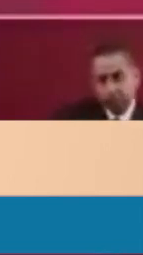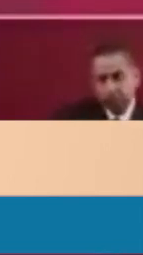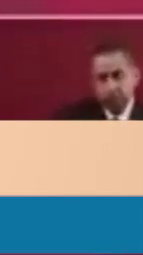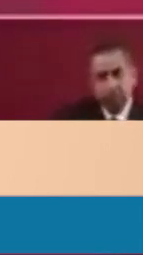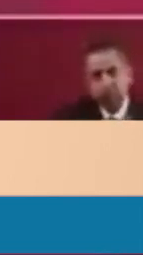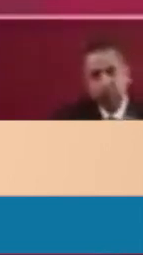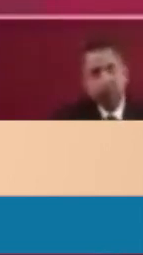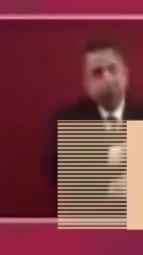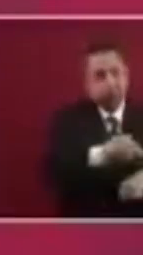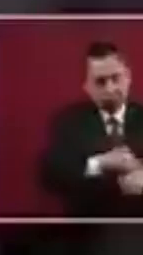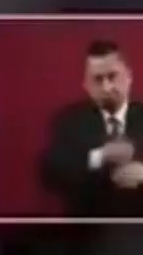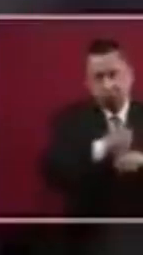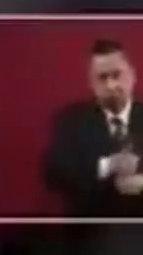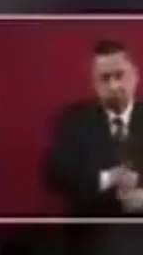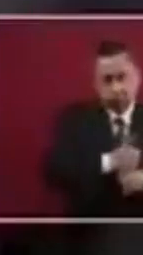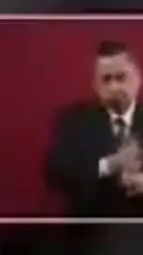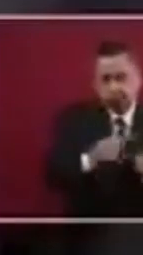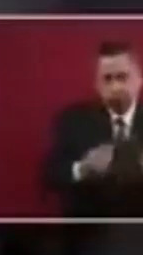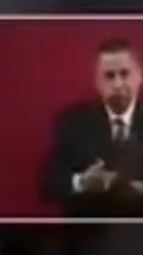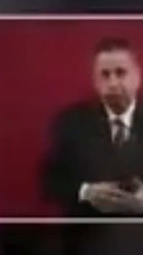a sus familiares.